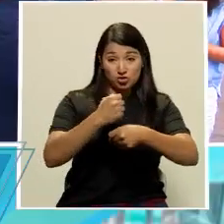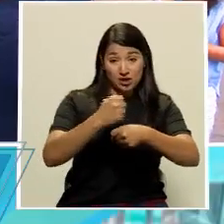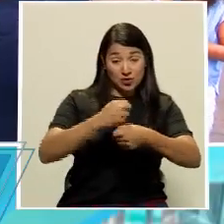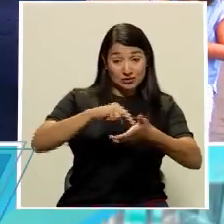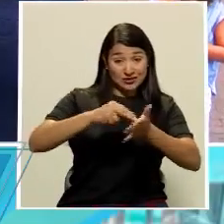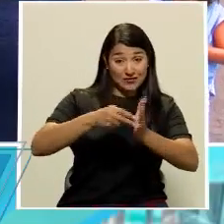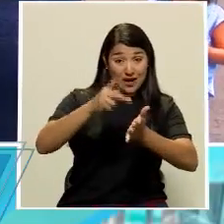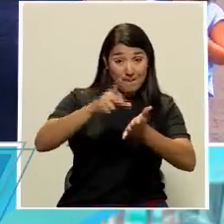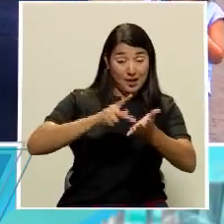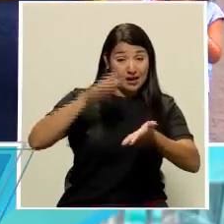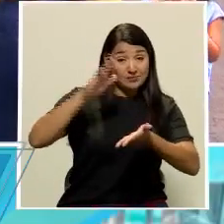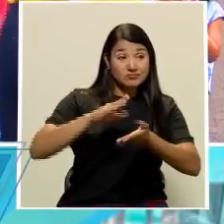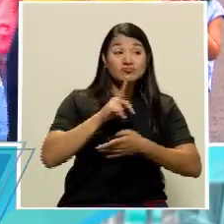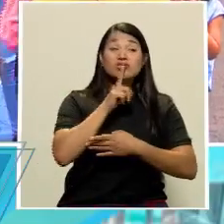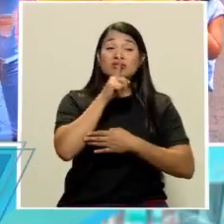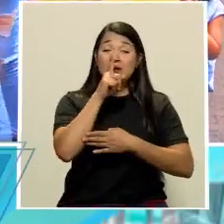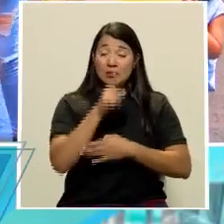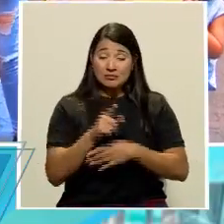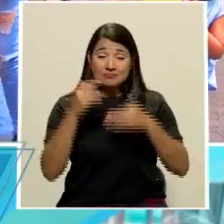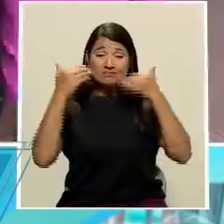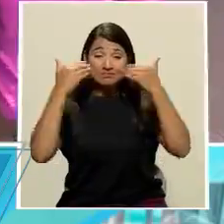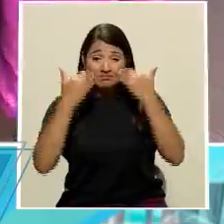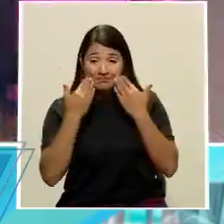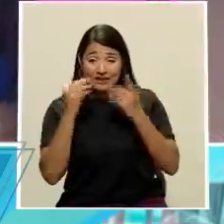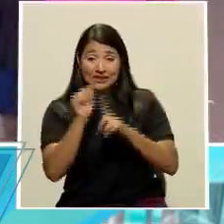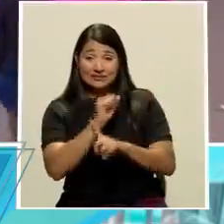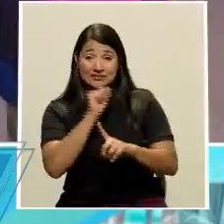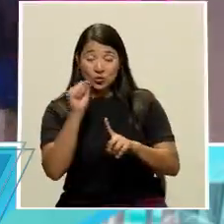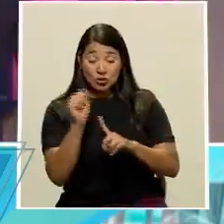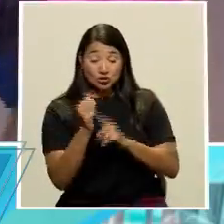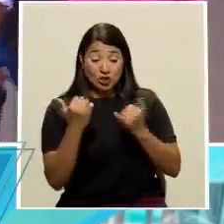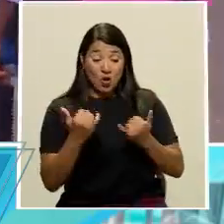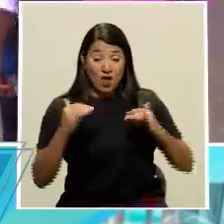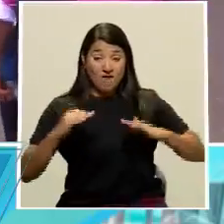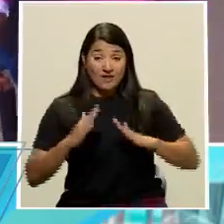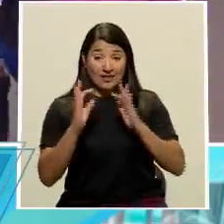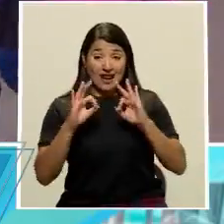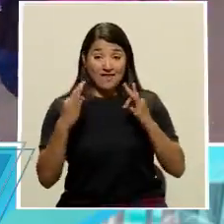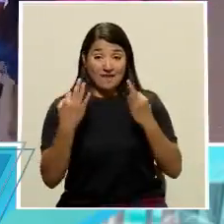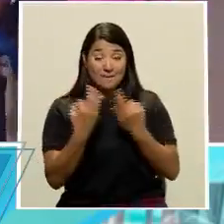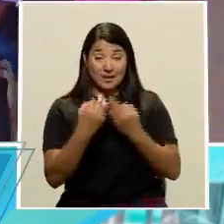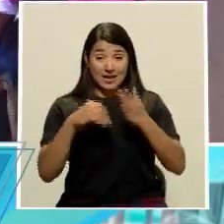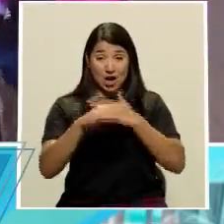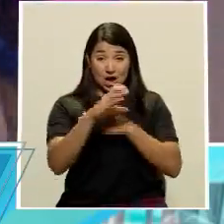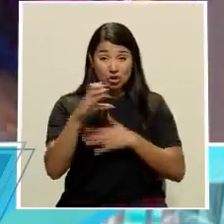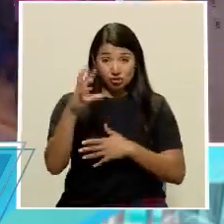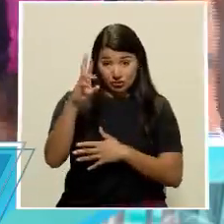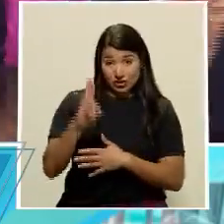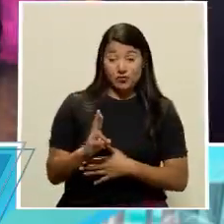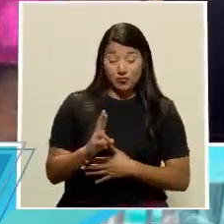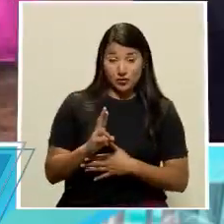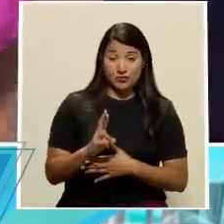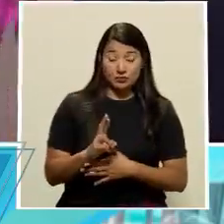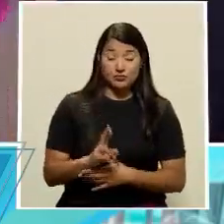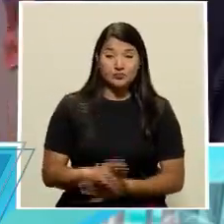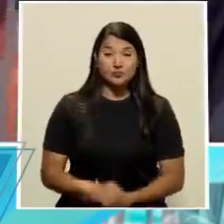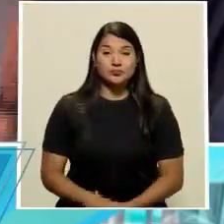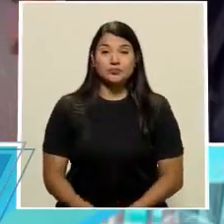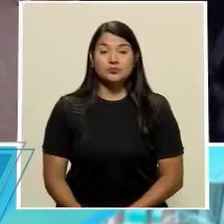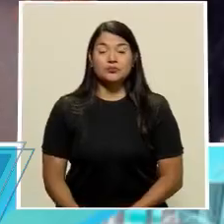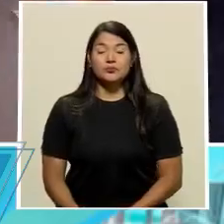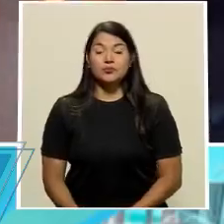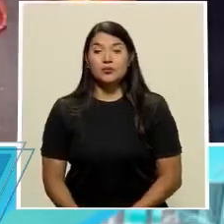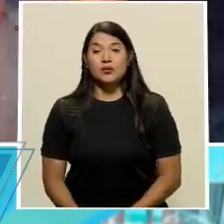costarricenses están sufriendo. Eso claramente se vincula con ese pesimismo con respecto al rumbo